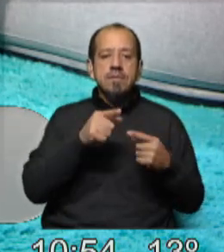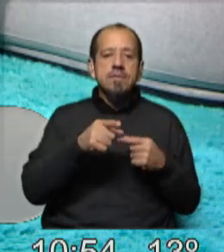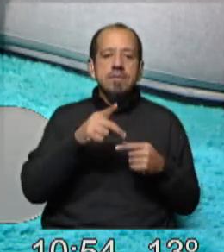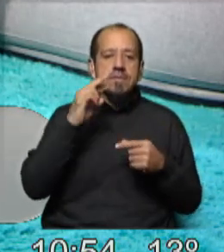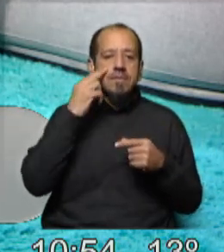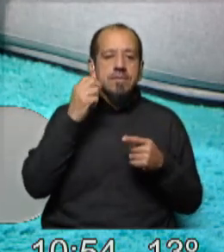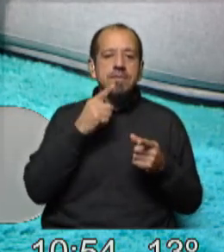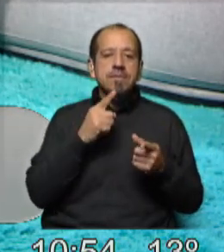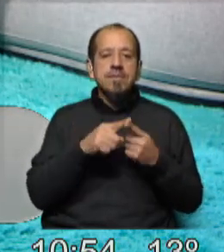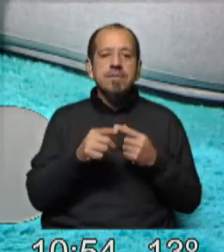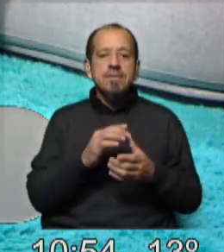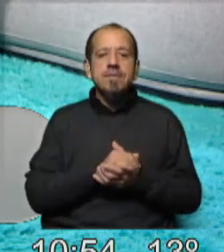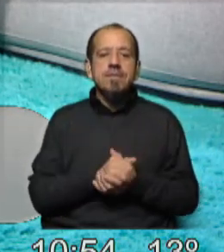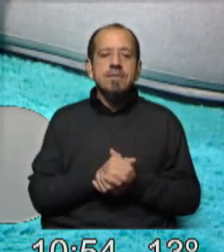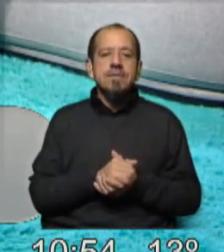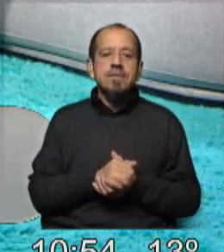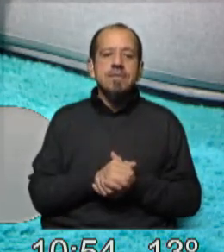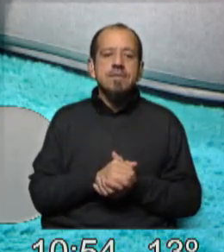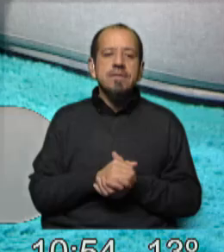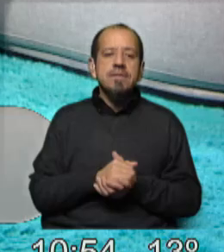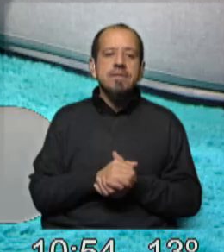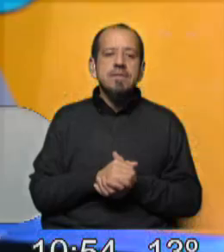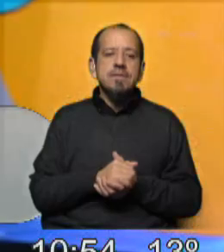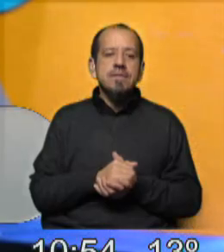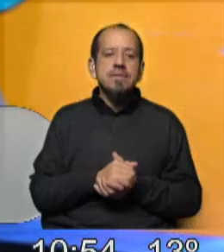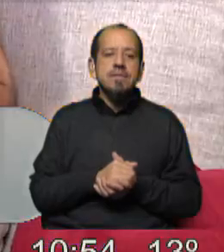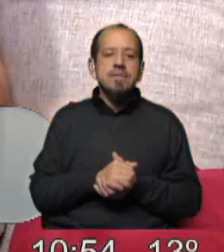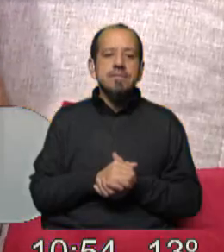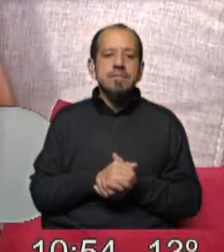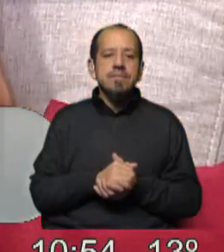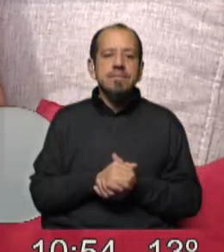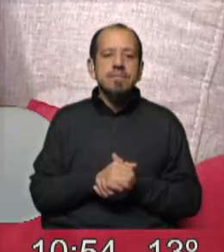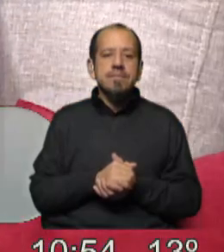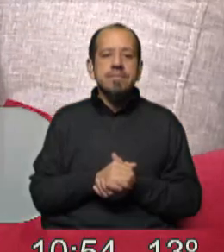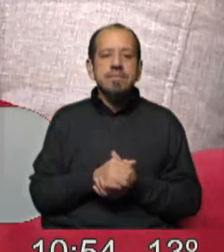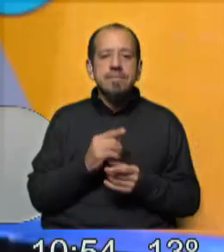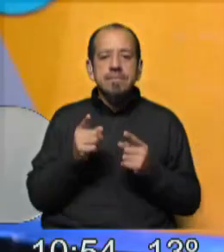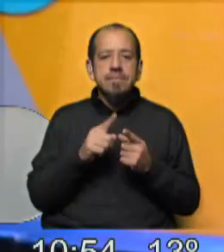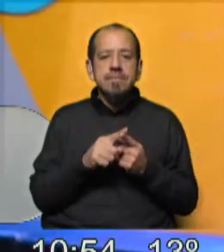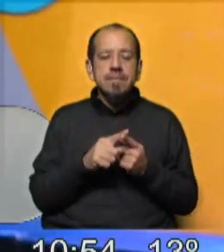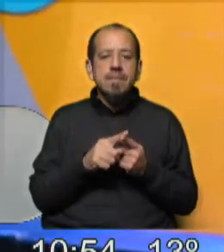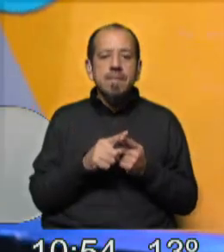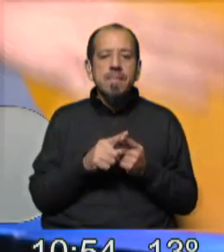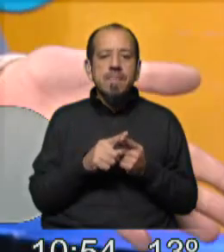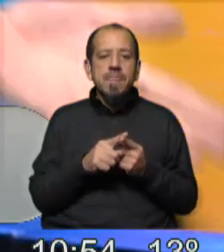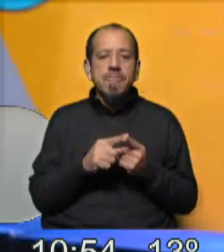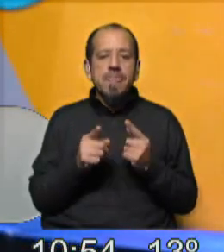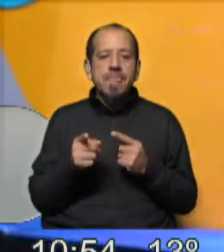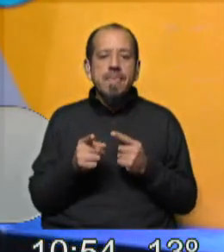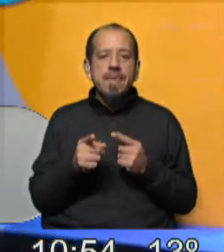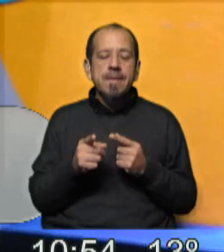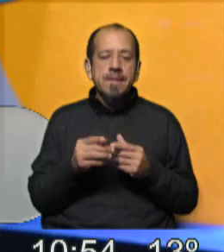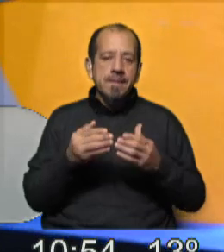fideos. Y los fideos. Exactamente, era lindo. La verdad que tengo lindos recuerdos. Era lindo. Pero bueno, escuchá, pará, porque ahí